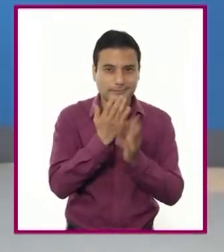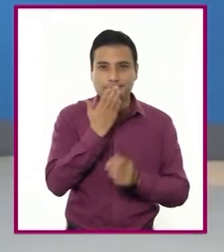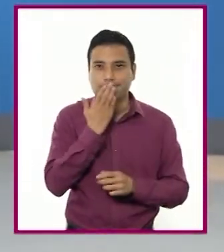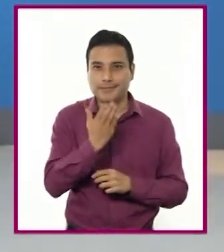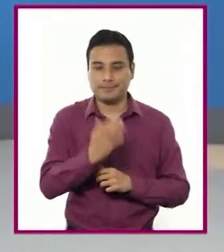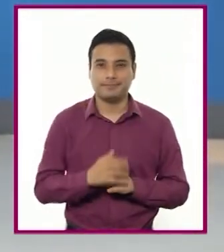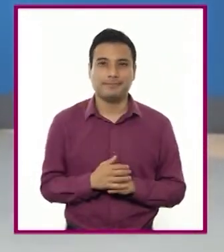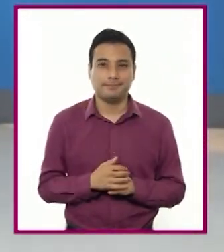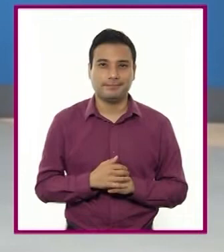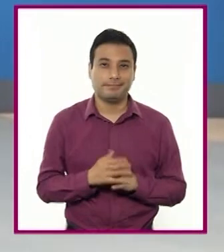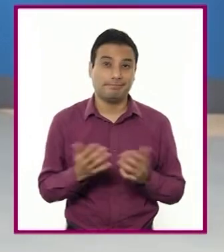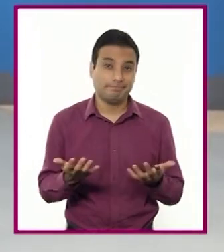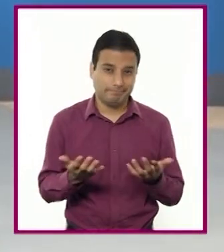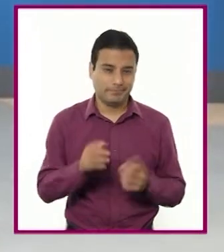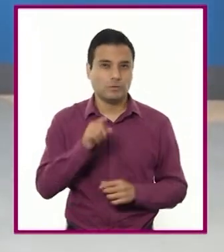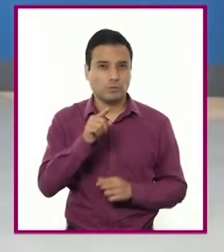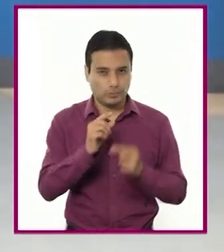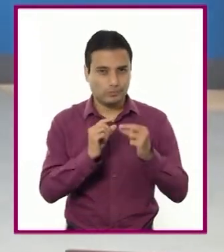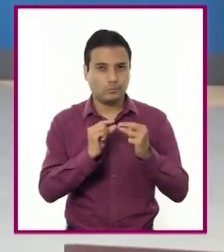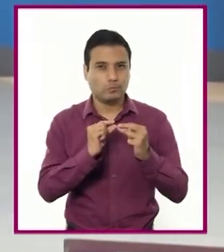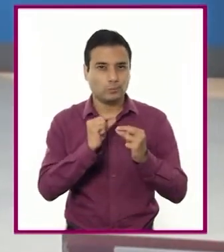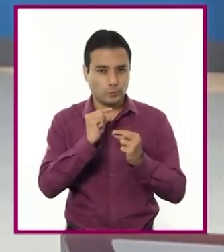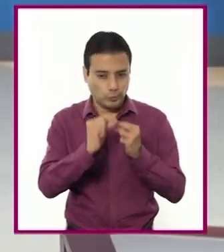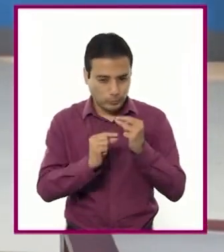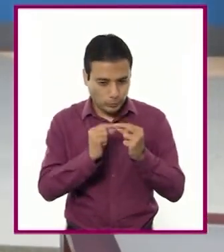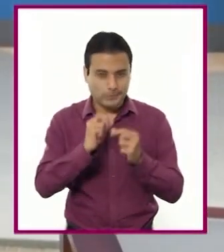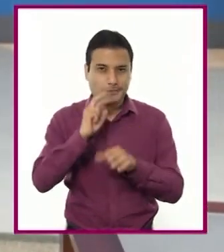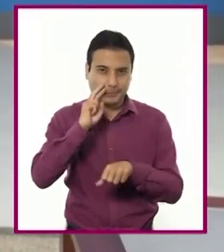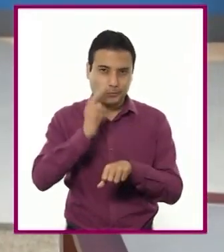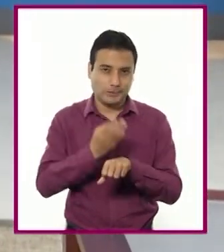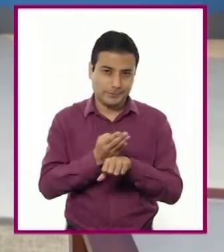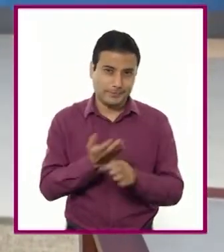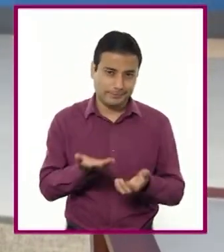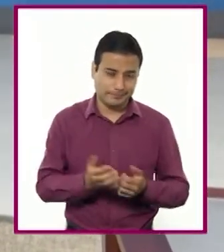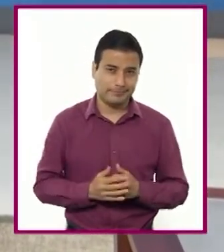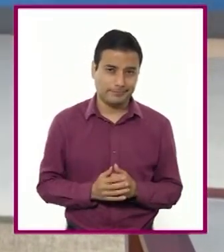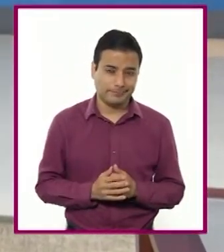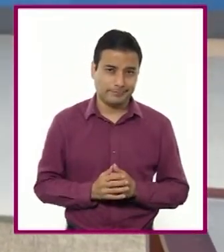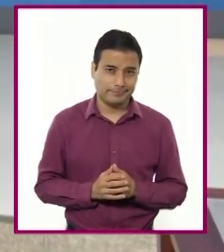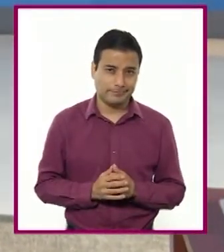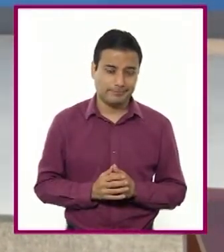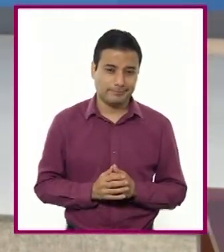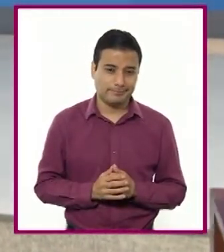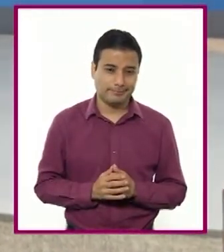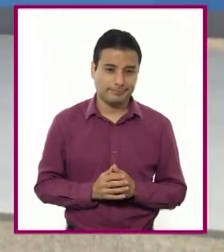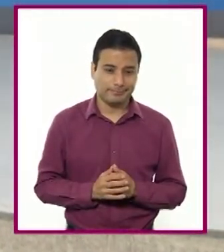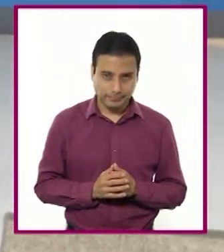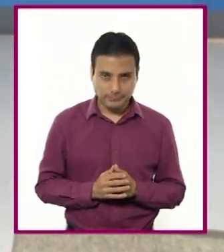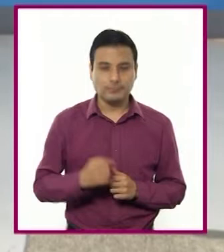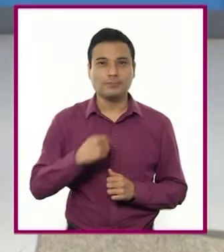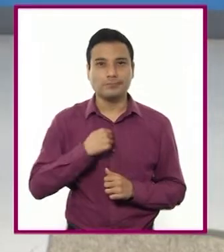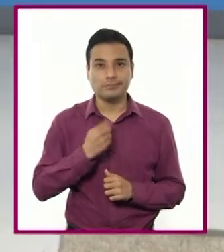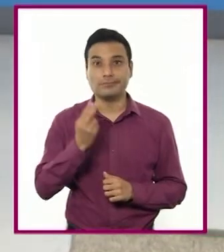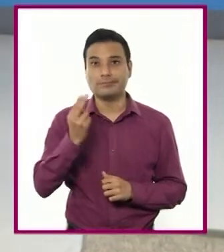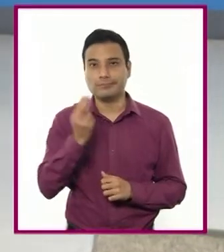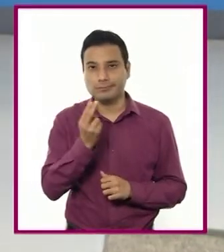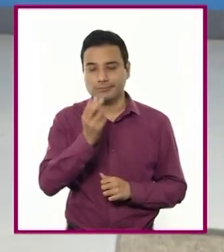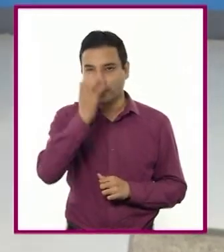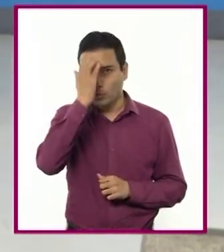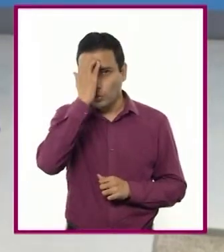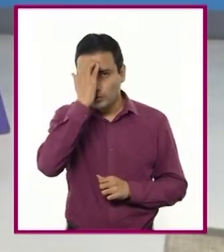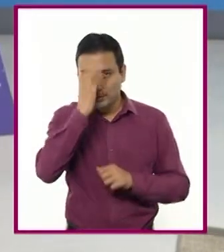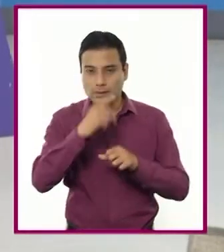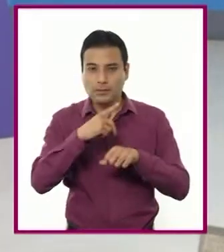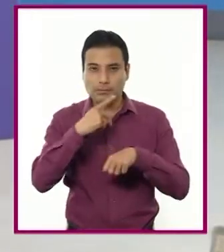como un ser que se está haciendo responsable de sí mismo o de sí misma. Reconocer y aprender a enfrentar los riesgos es una vía